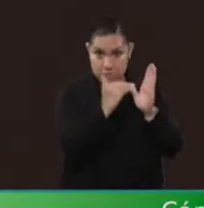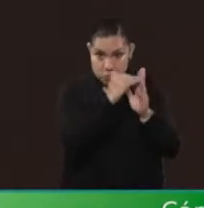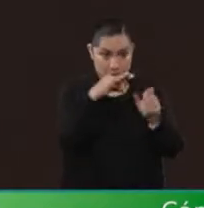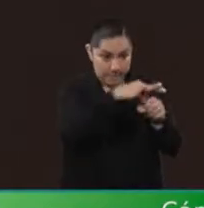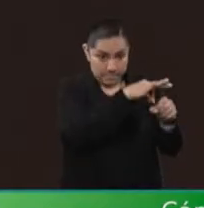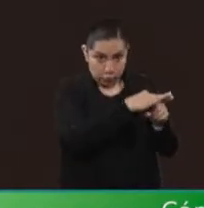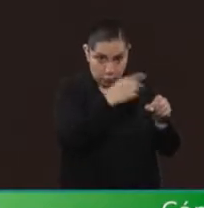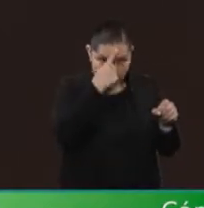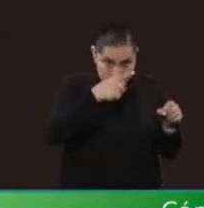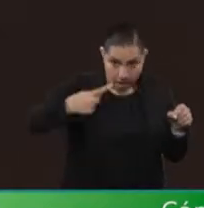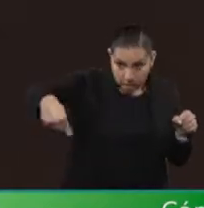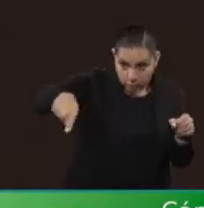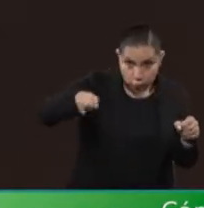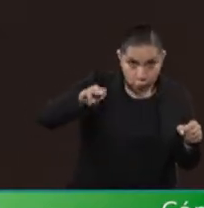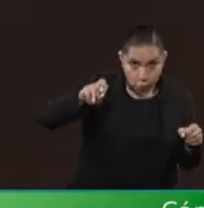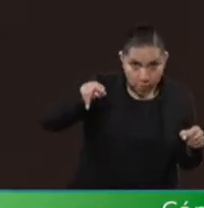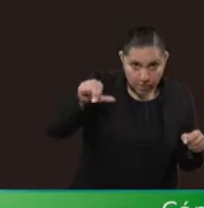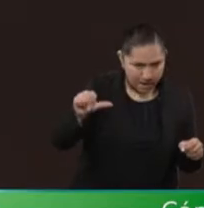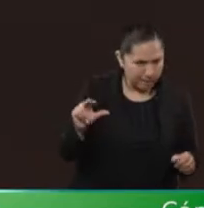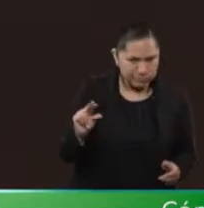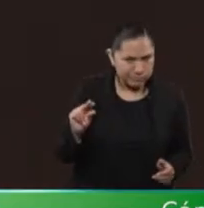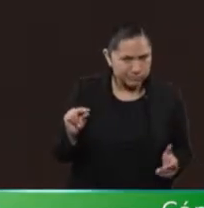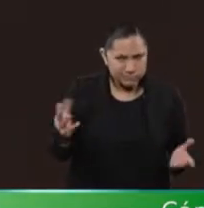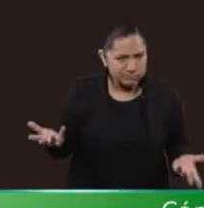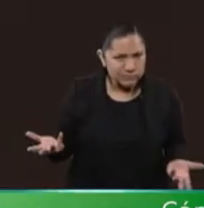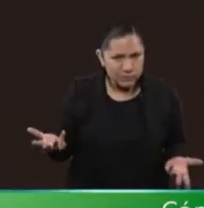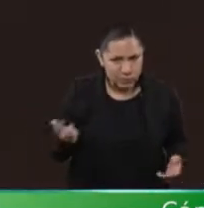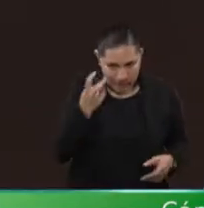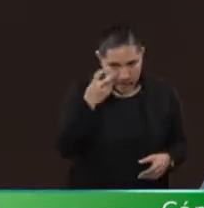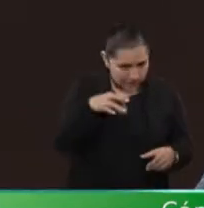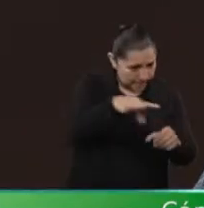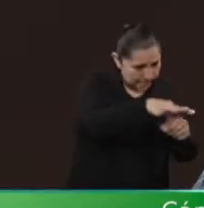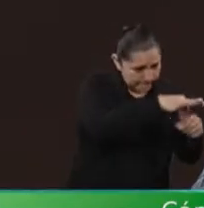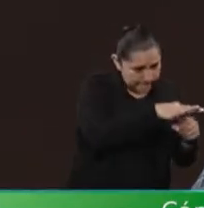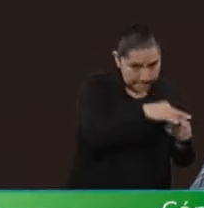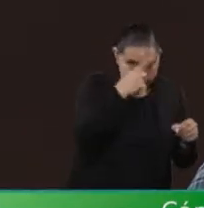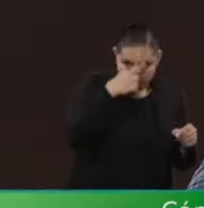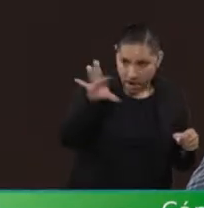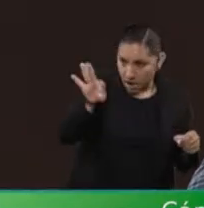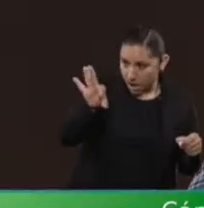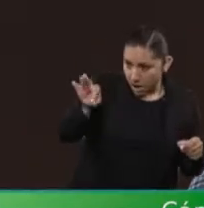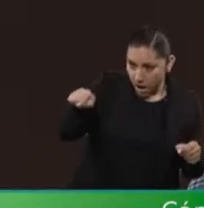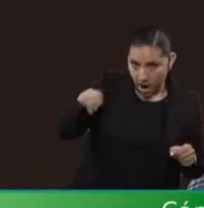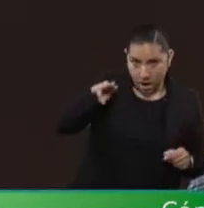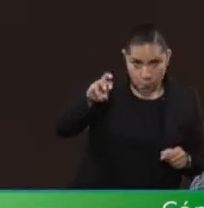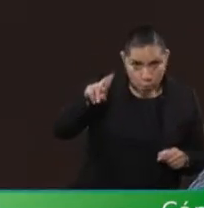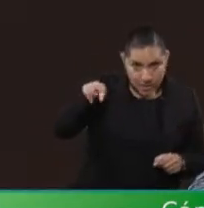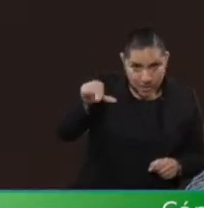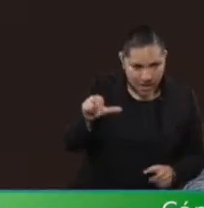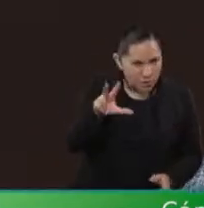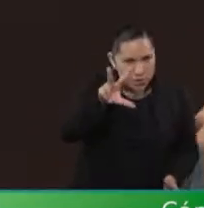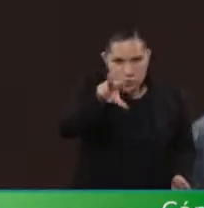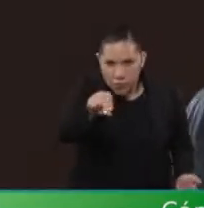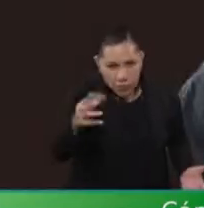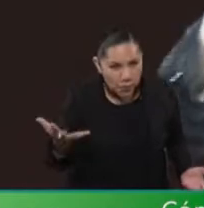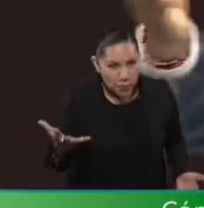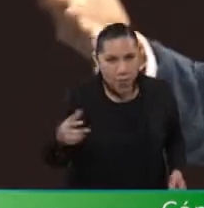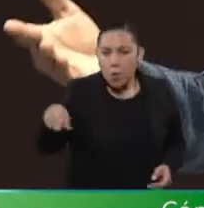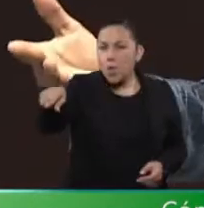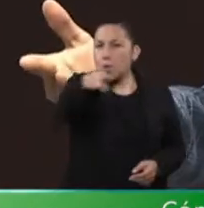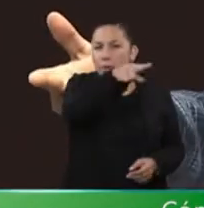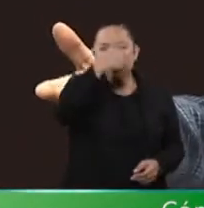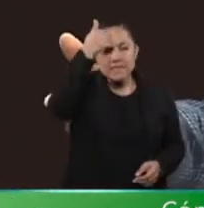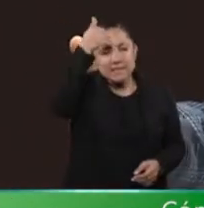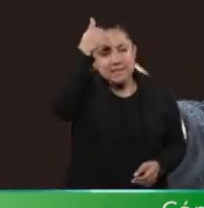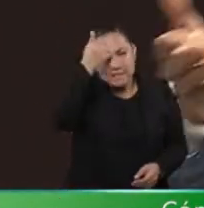para ustedes, no fueron para ustedes. Saben bien que la elección estuvo plagada